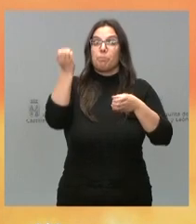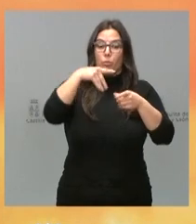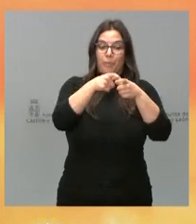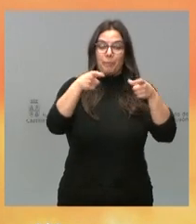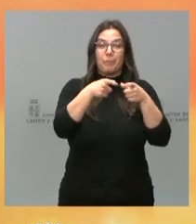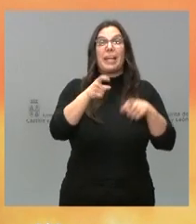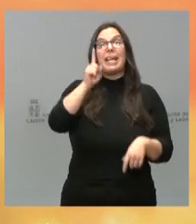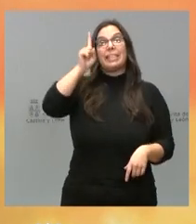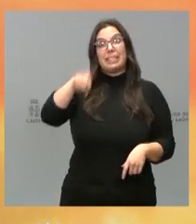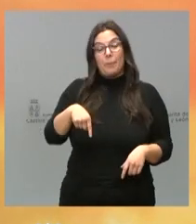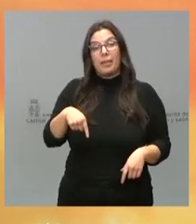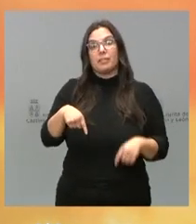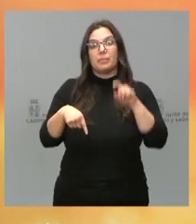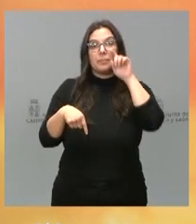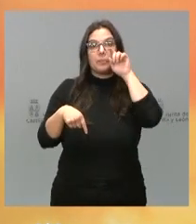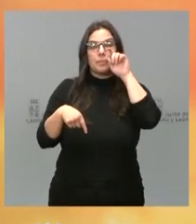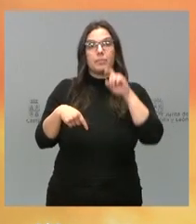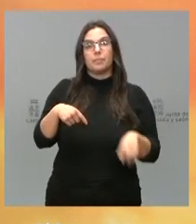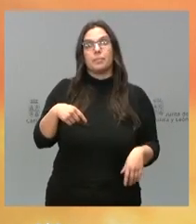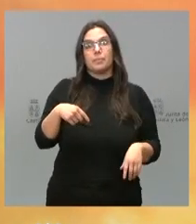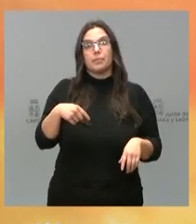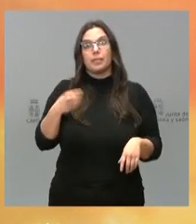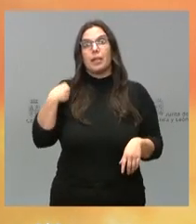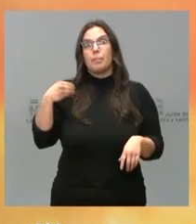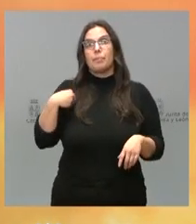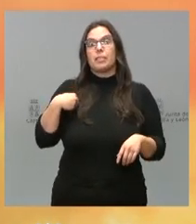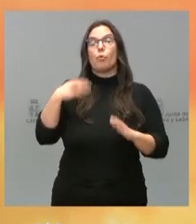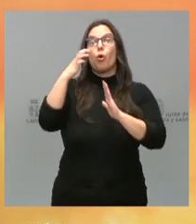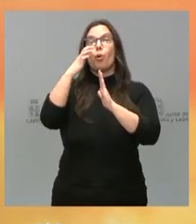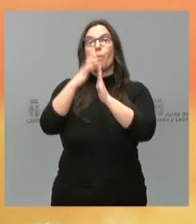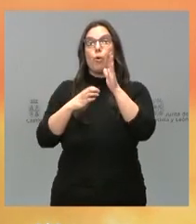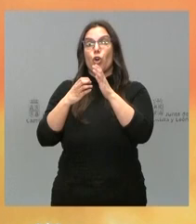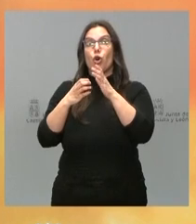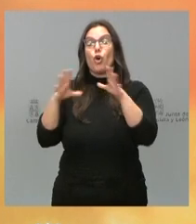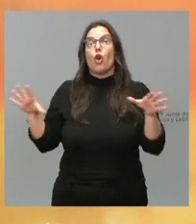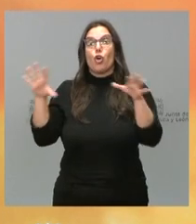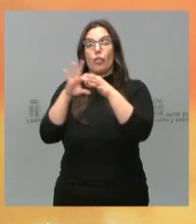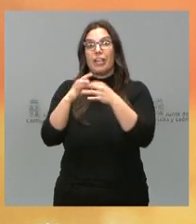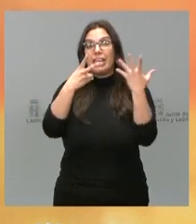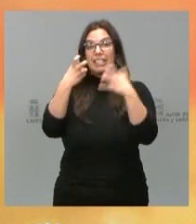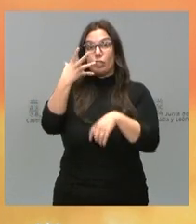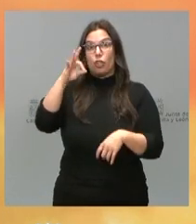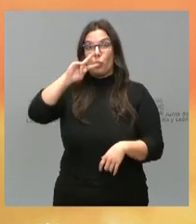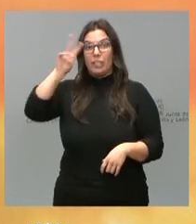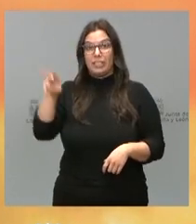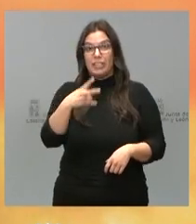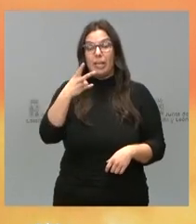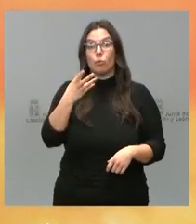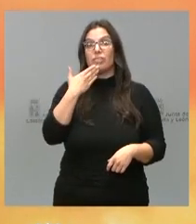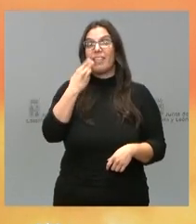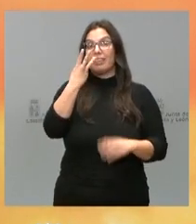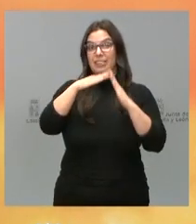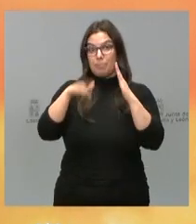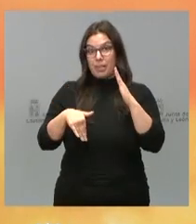el dinero que se recibe del Bono concilia que son 750 euros por cada menor de tres años